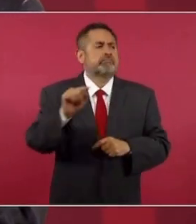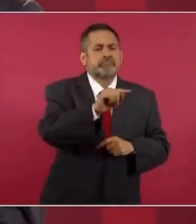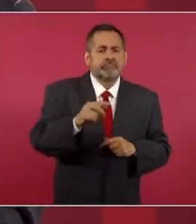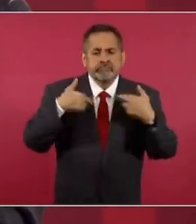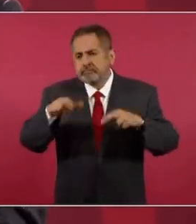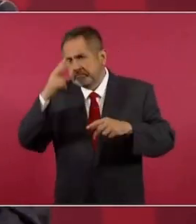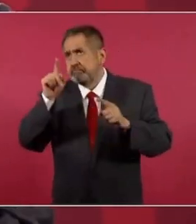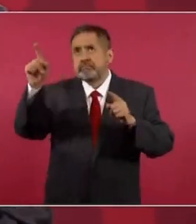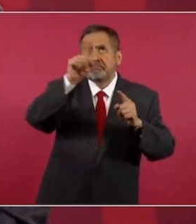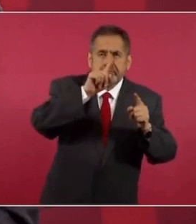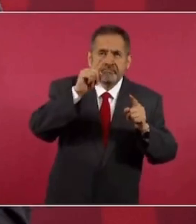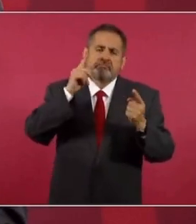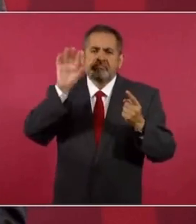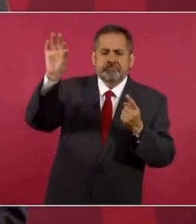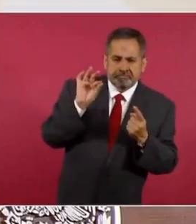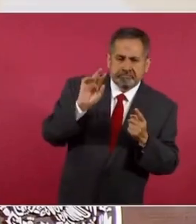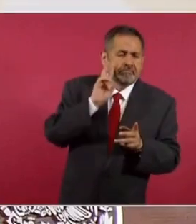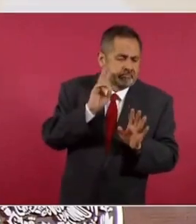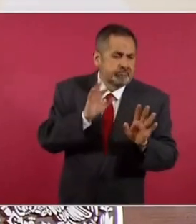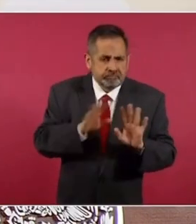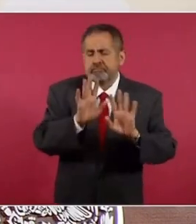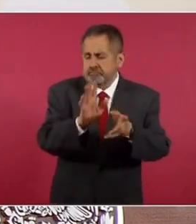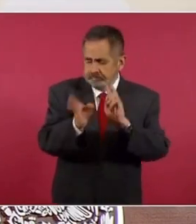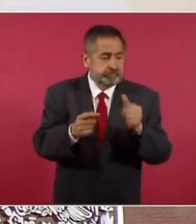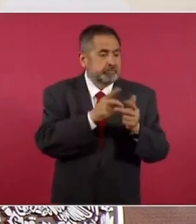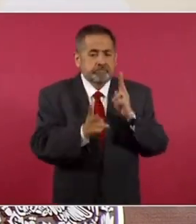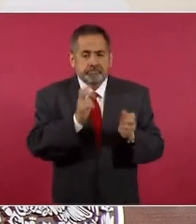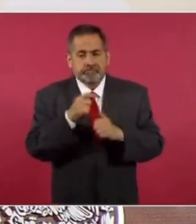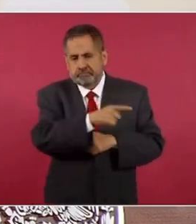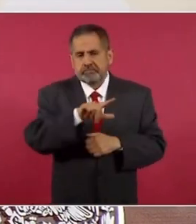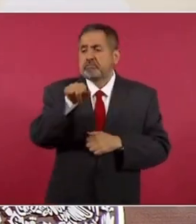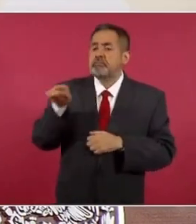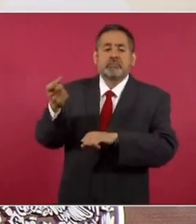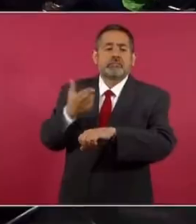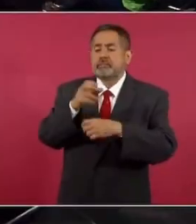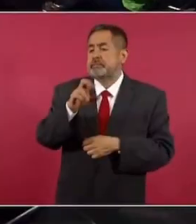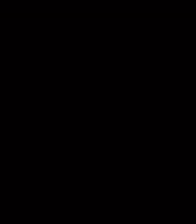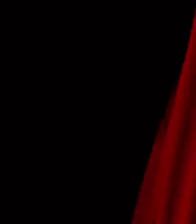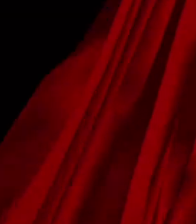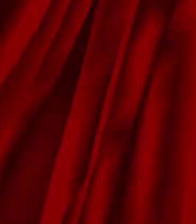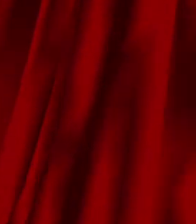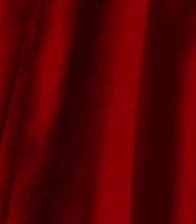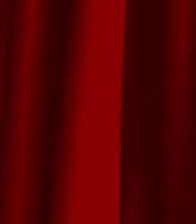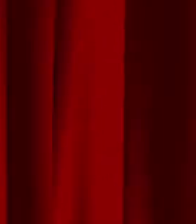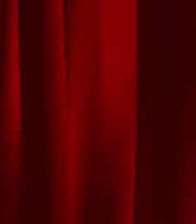representaciones de México, en el extranjero. Pero hay que hablar con él. Eso lo va a hacer el secretario de Hacienda.